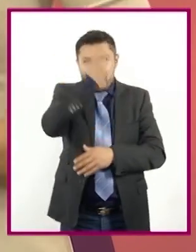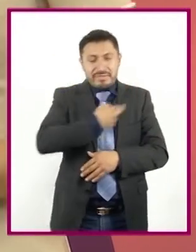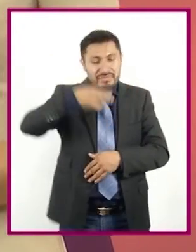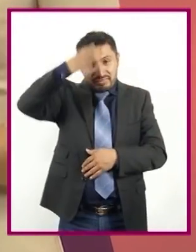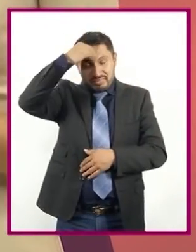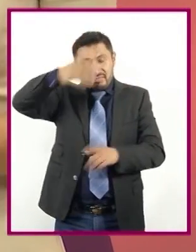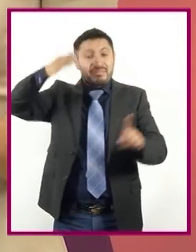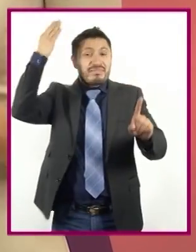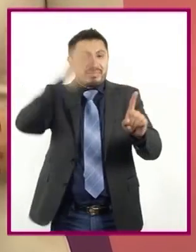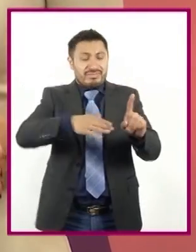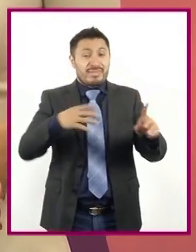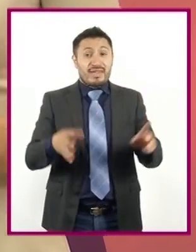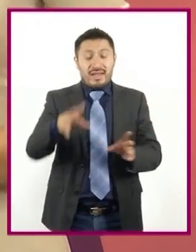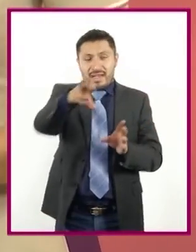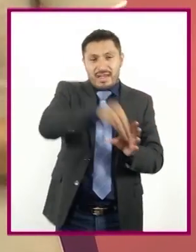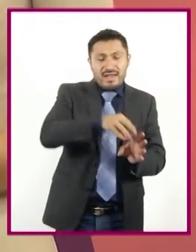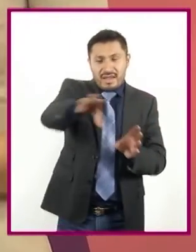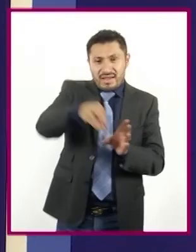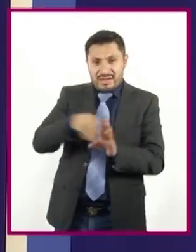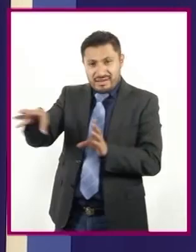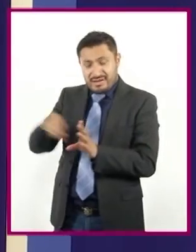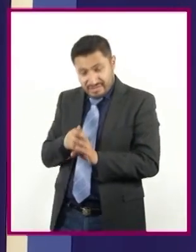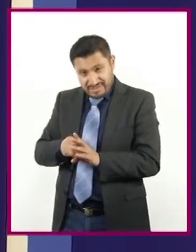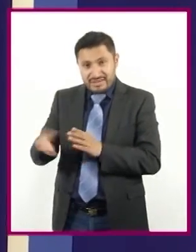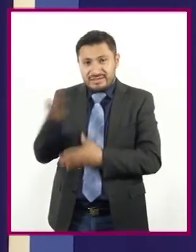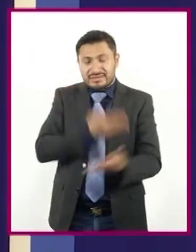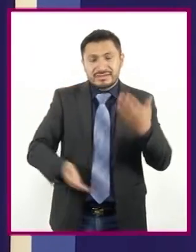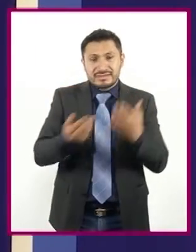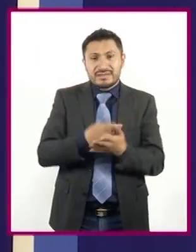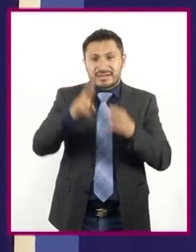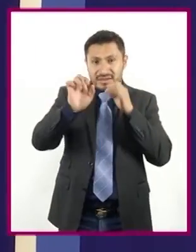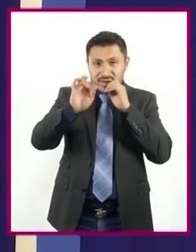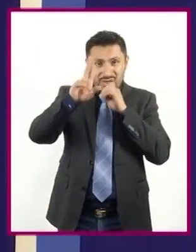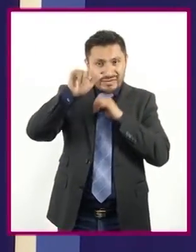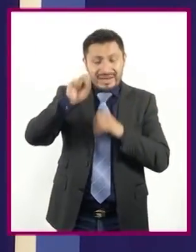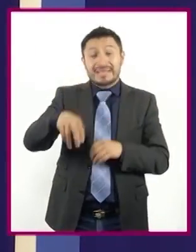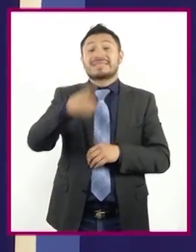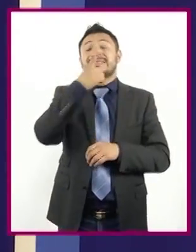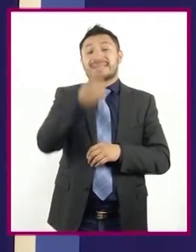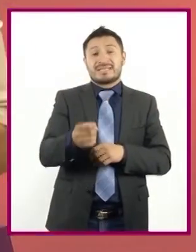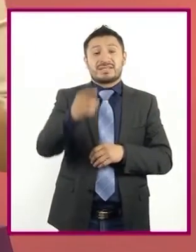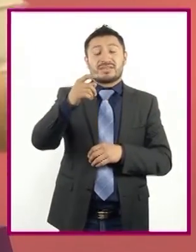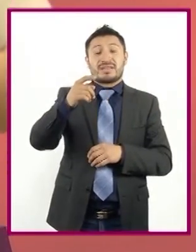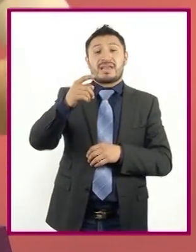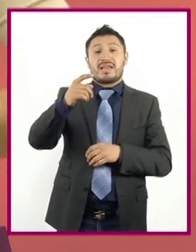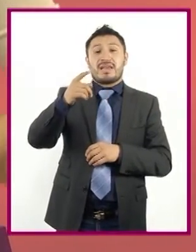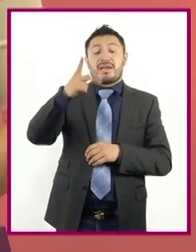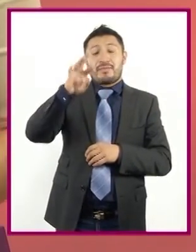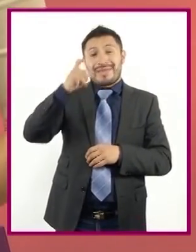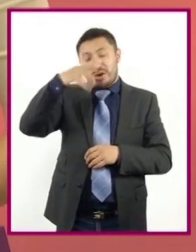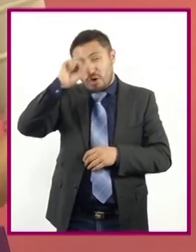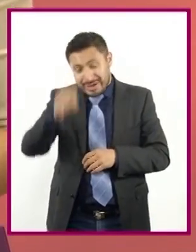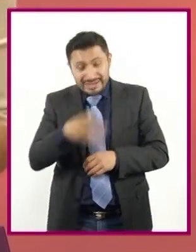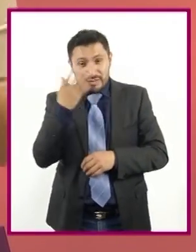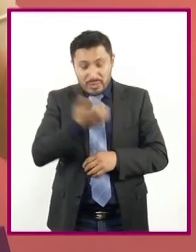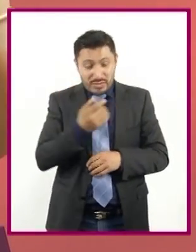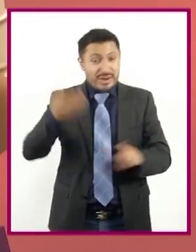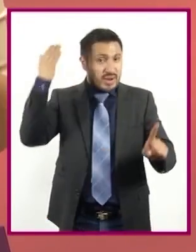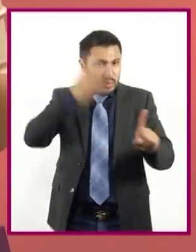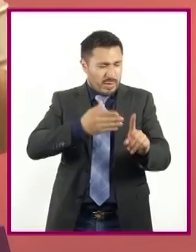aprendizaje esperado, recopila y comparte refranes, dichos y pregones populares, con el propósito de